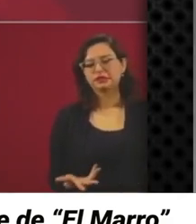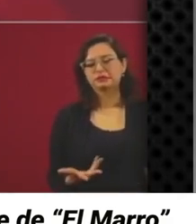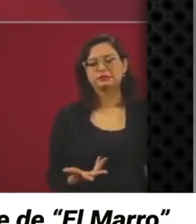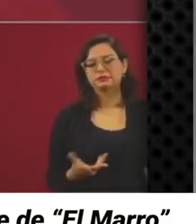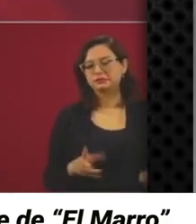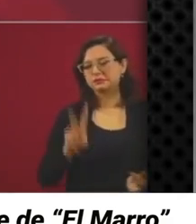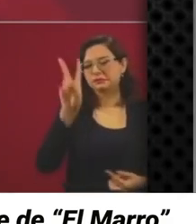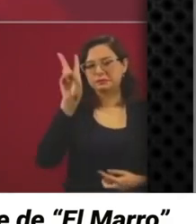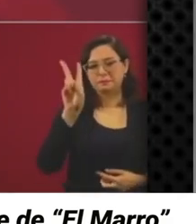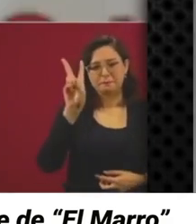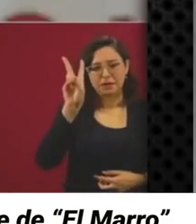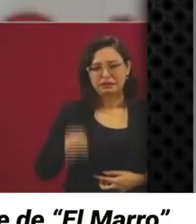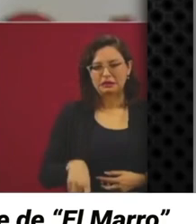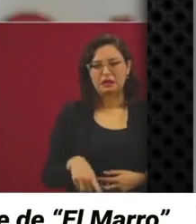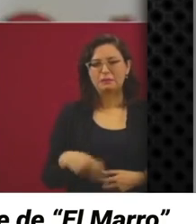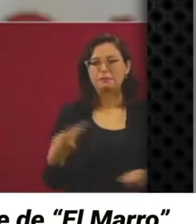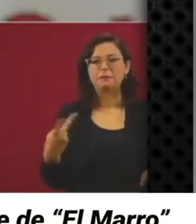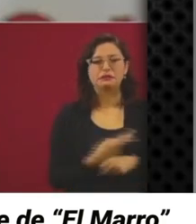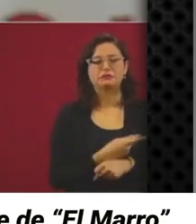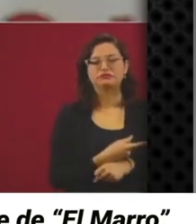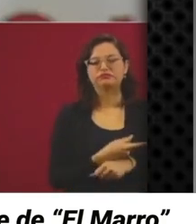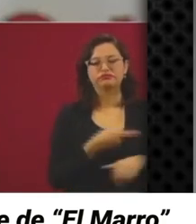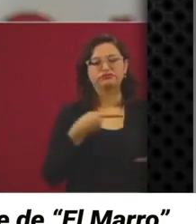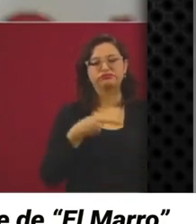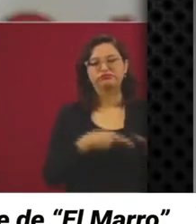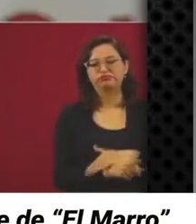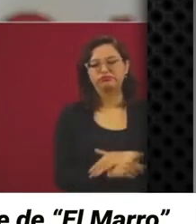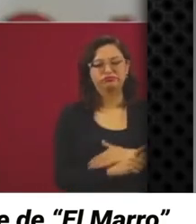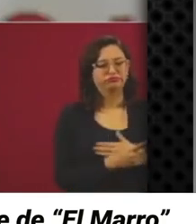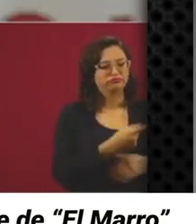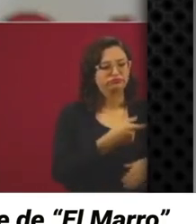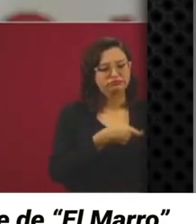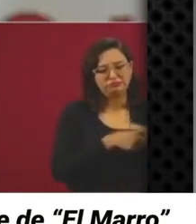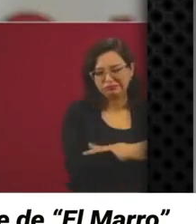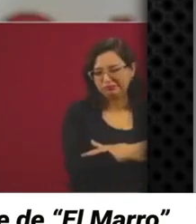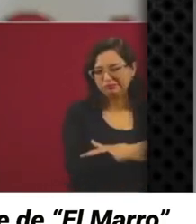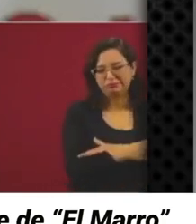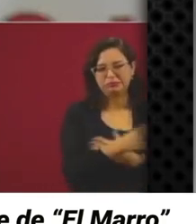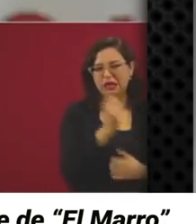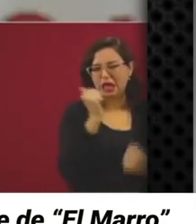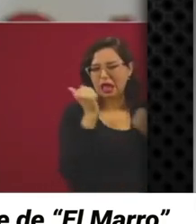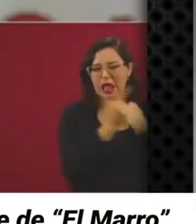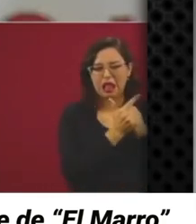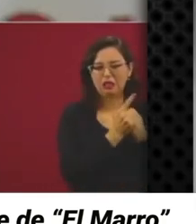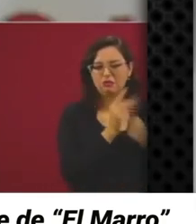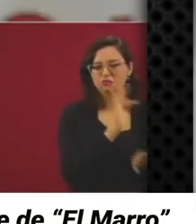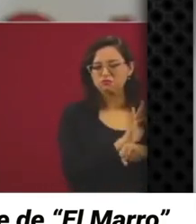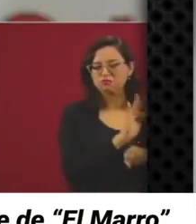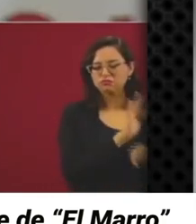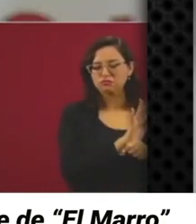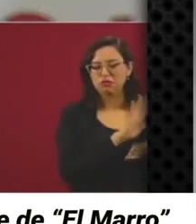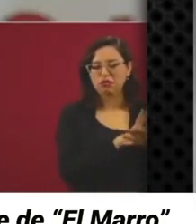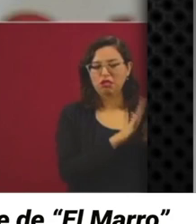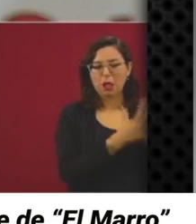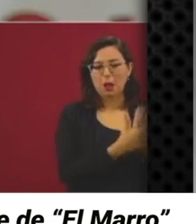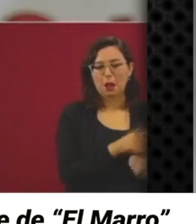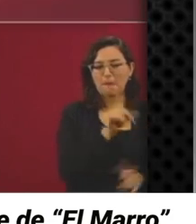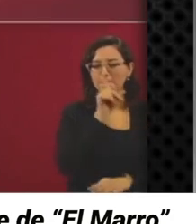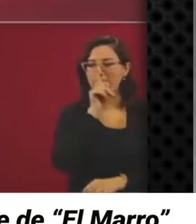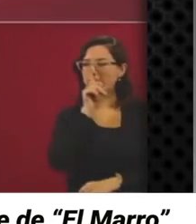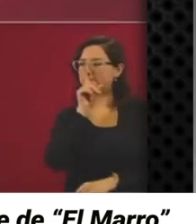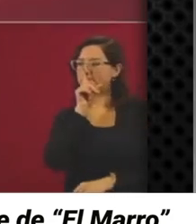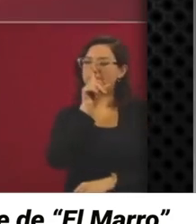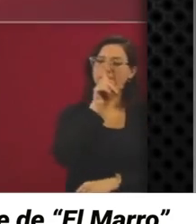pregunta expresa de periodistas sobre la liberación de la madre del Marro y cuatro personas más, el presidente aseguró que el tema está relacionado a